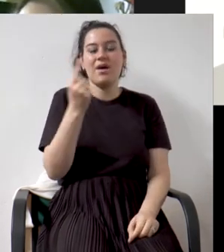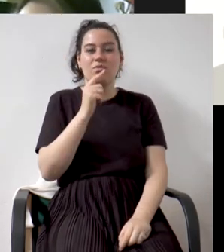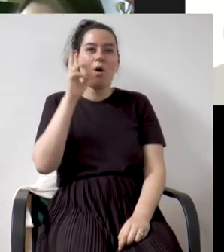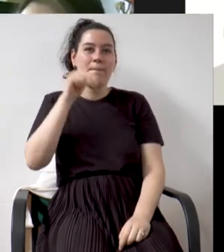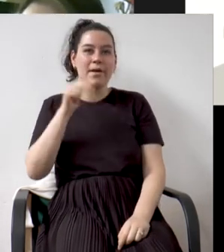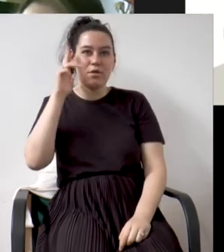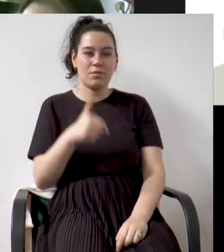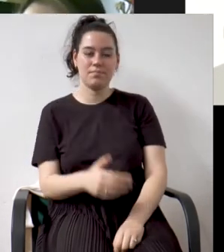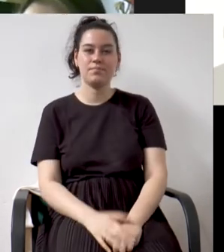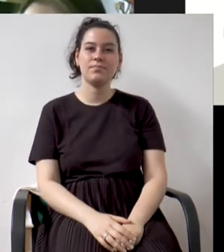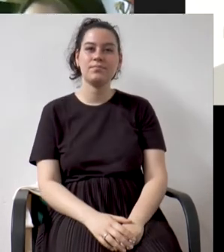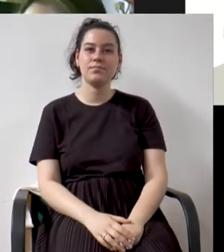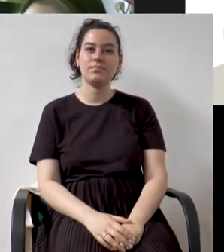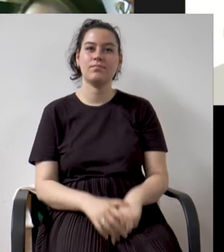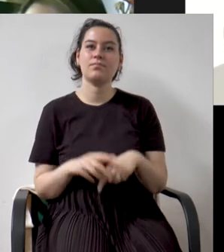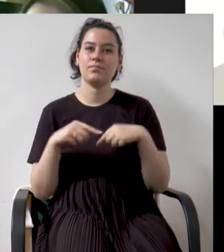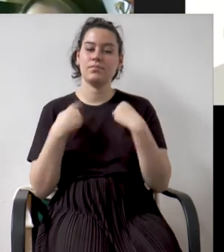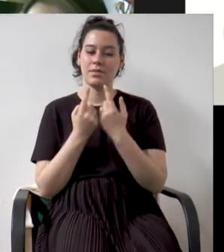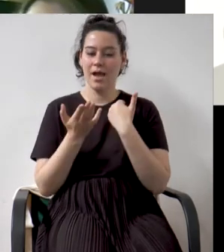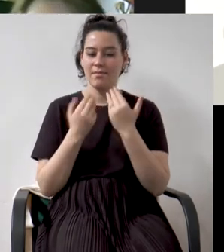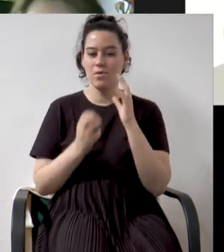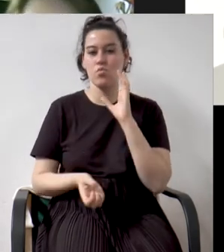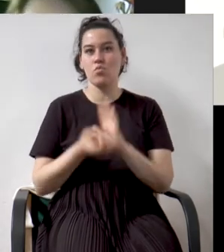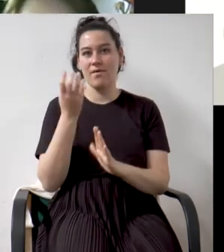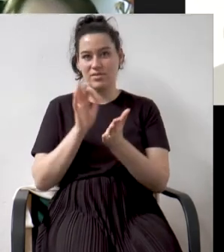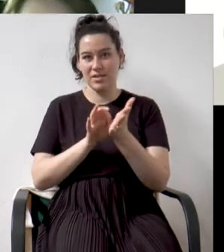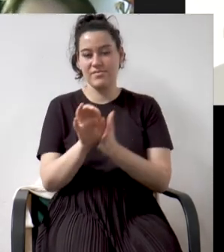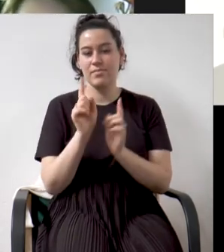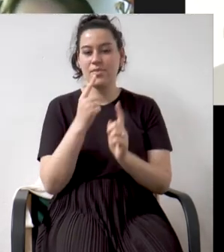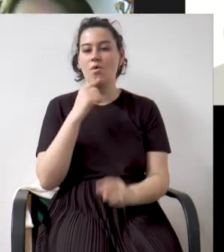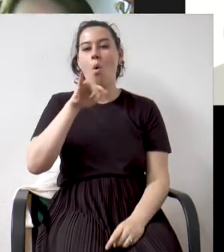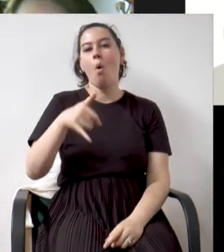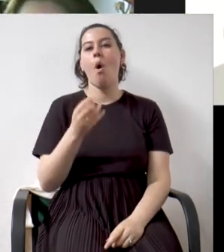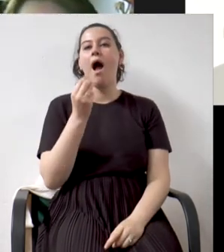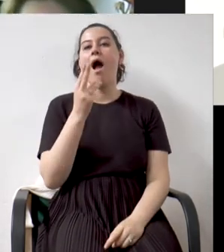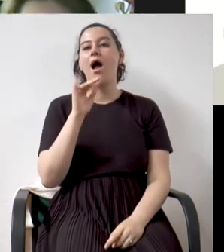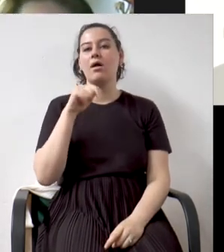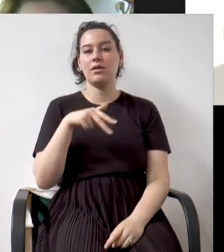compañeros. A mí me quedó resonando el servicio de nuevo tipo de Joaquín, ¿entendido?